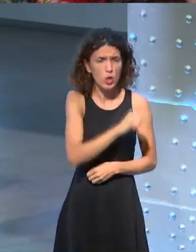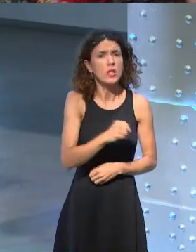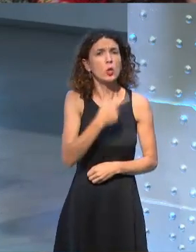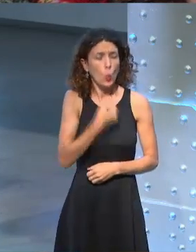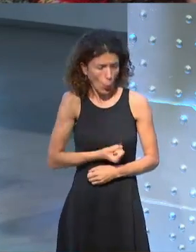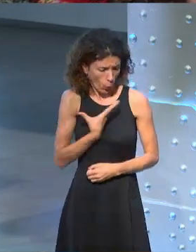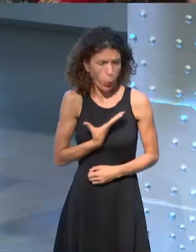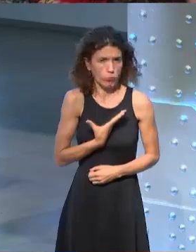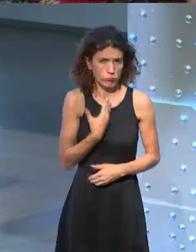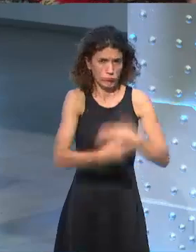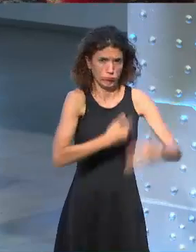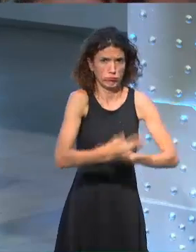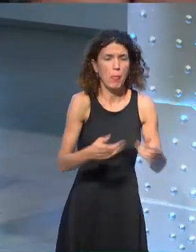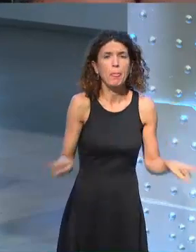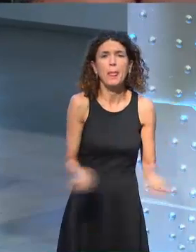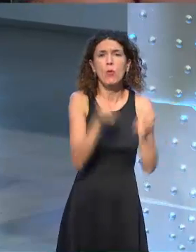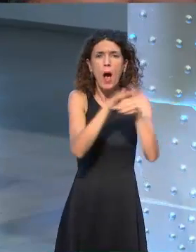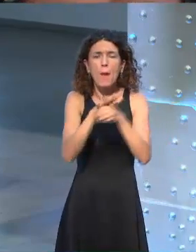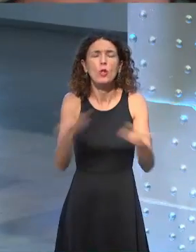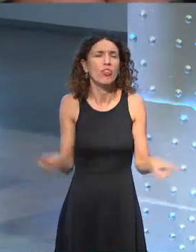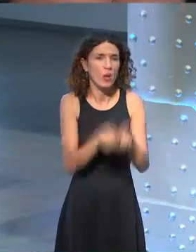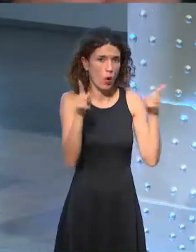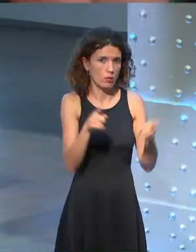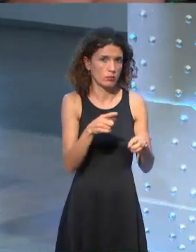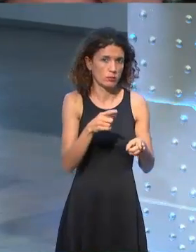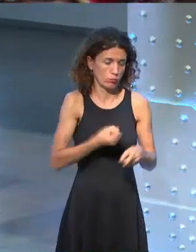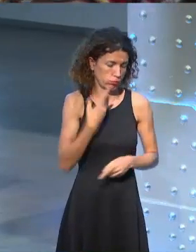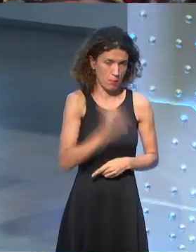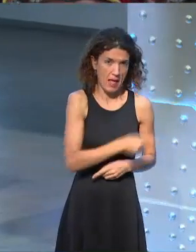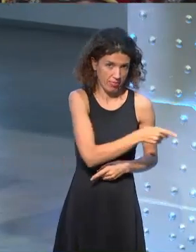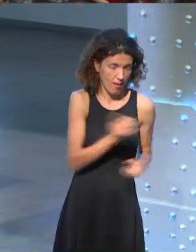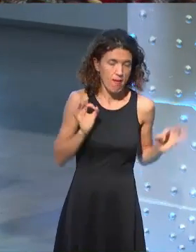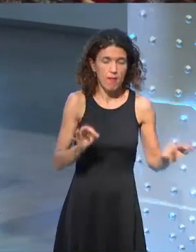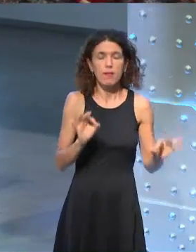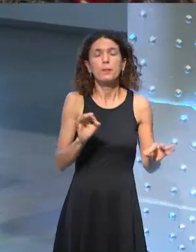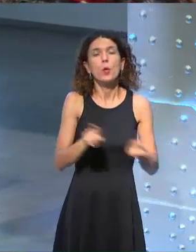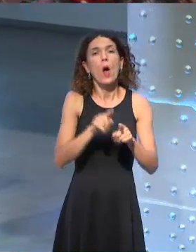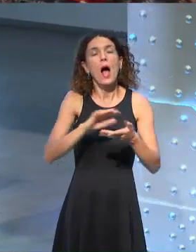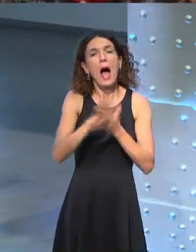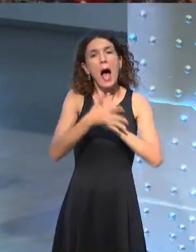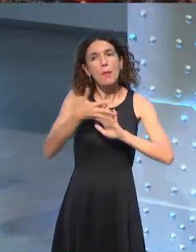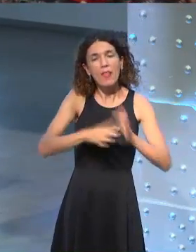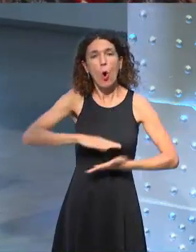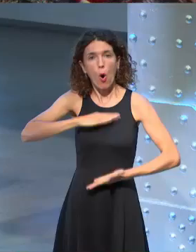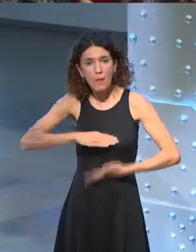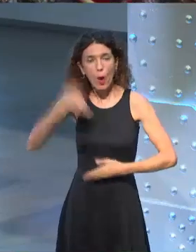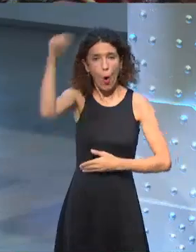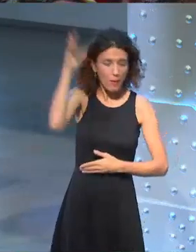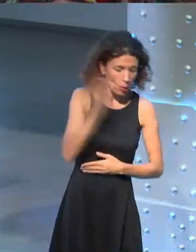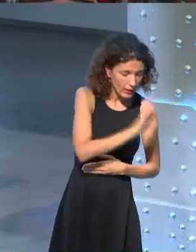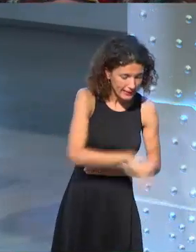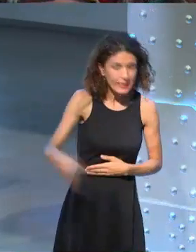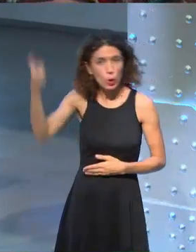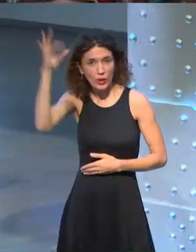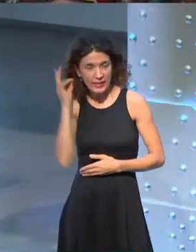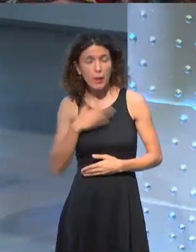lo que haces, pues que te va a gustar, sea el campo al que sea. Hablando también de las capacidades de hombres, mujeres, niños,